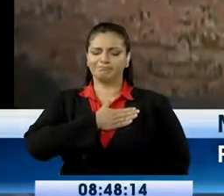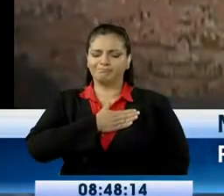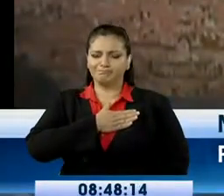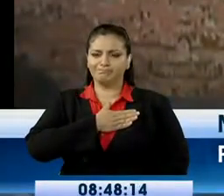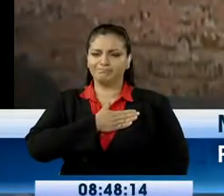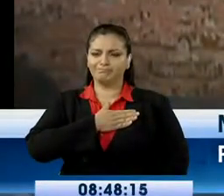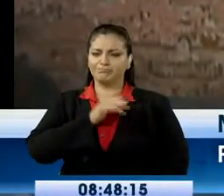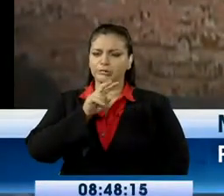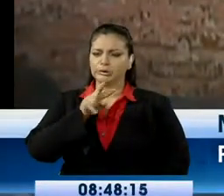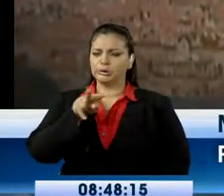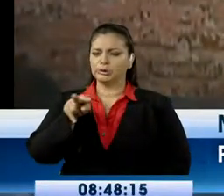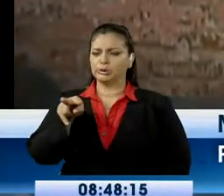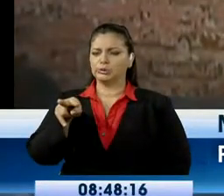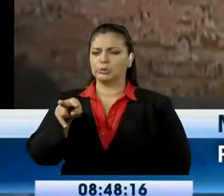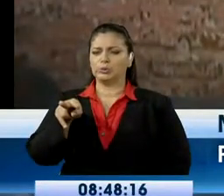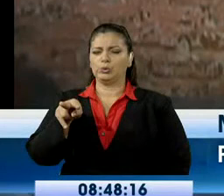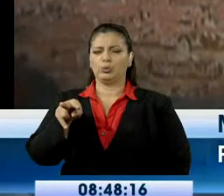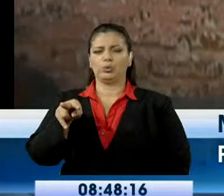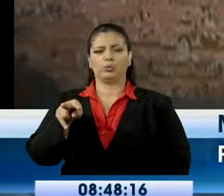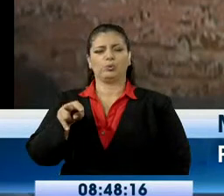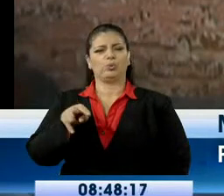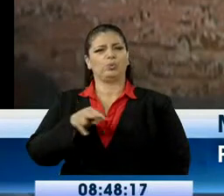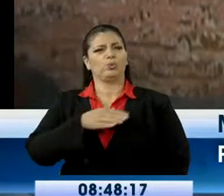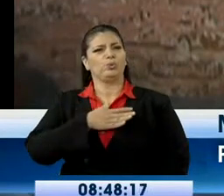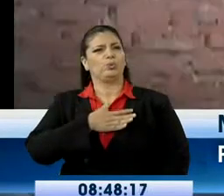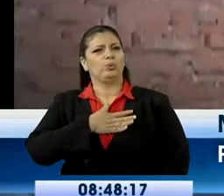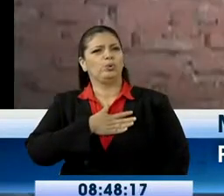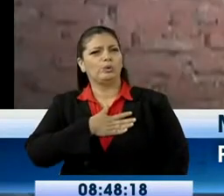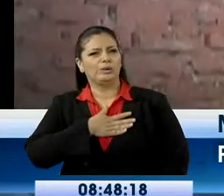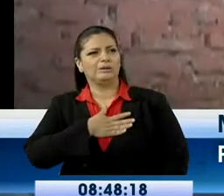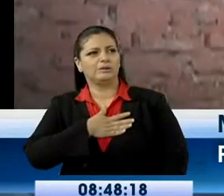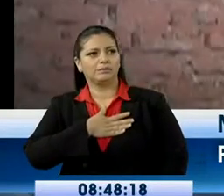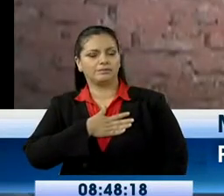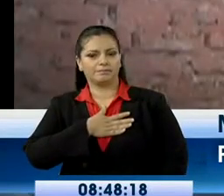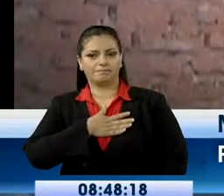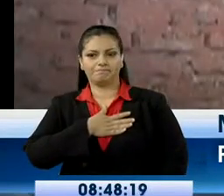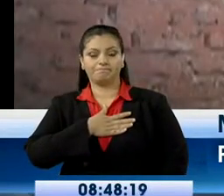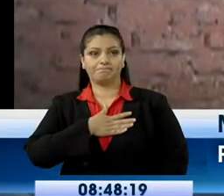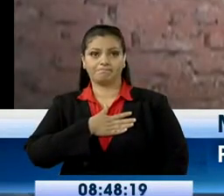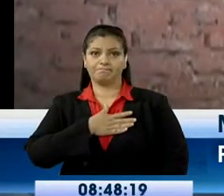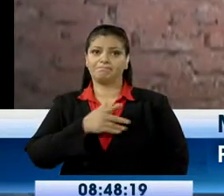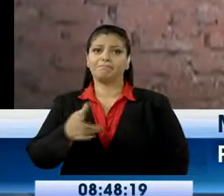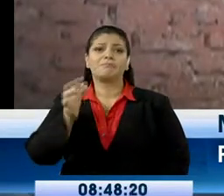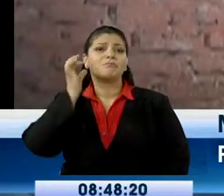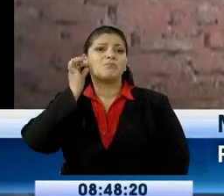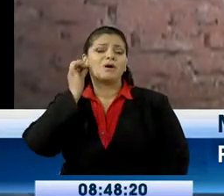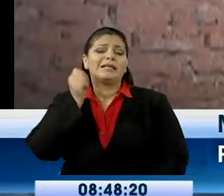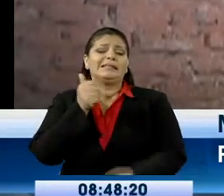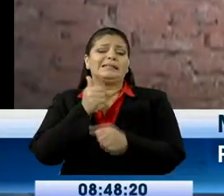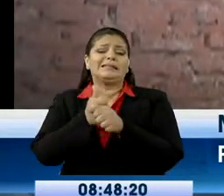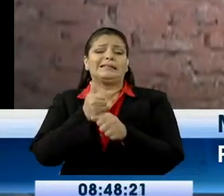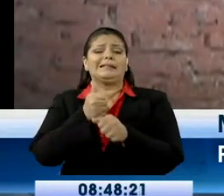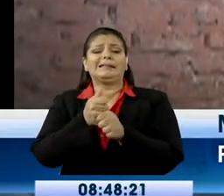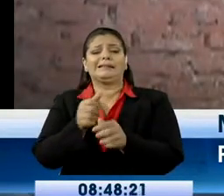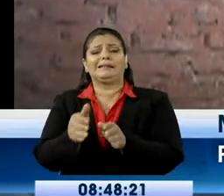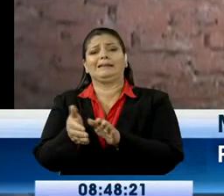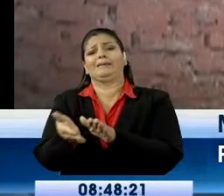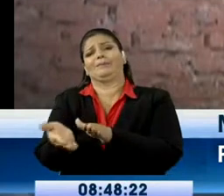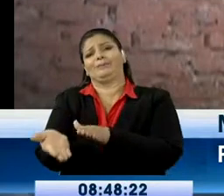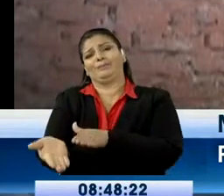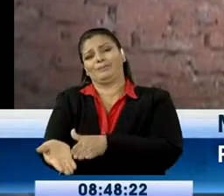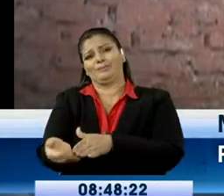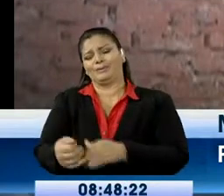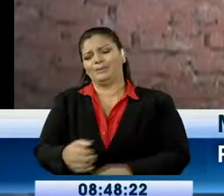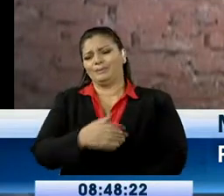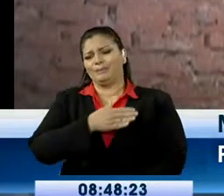Ningún ser humano puede pasar con lo que ellas están pasando. Que mire, está ya en sus últimos días de vida, ya no se merece